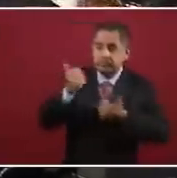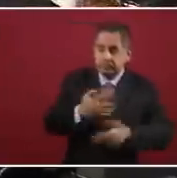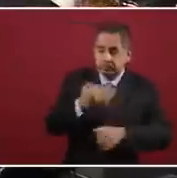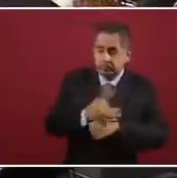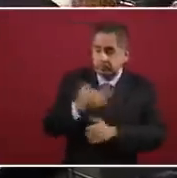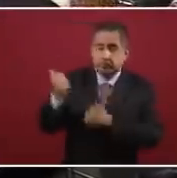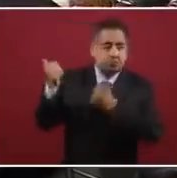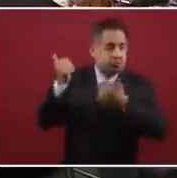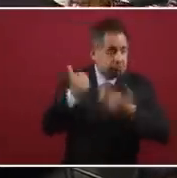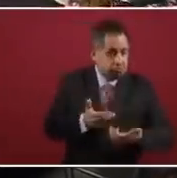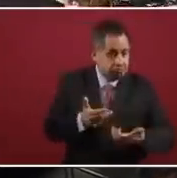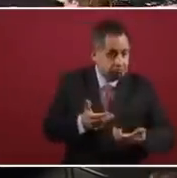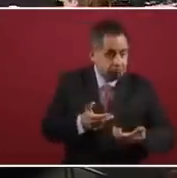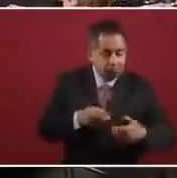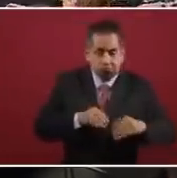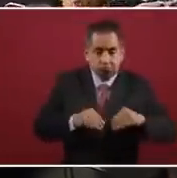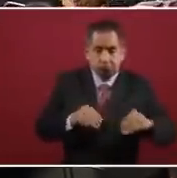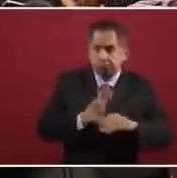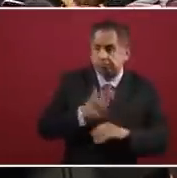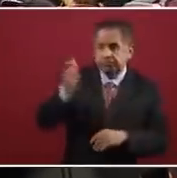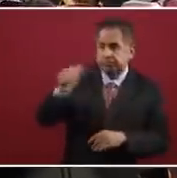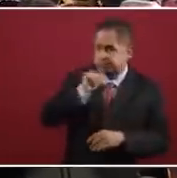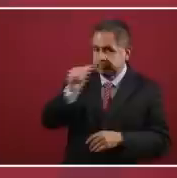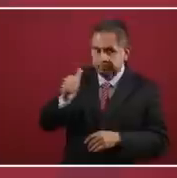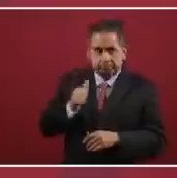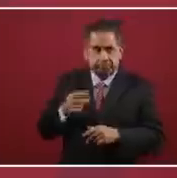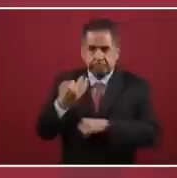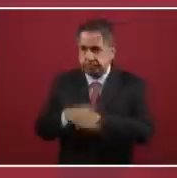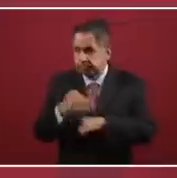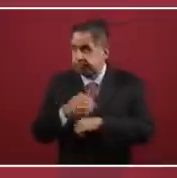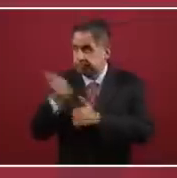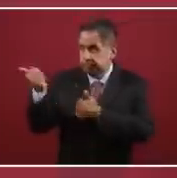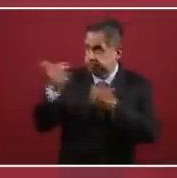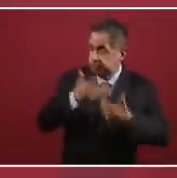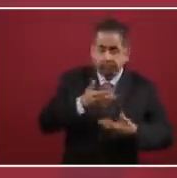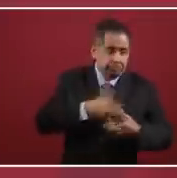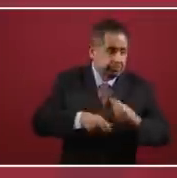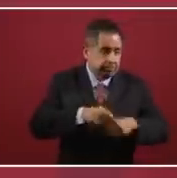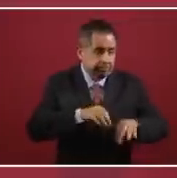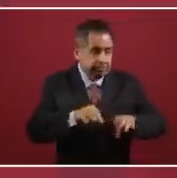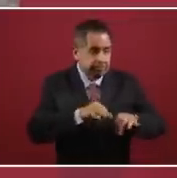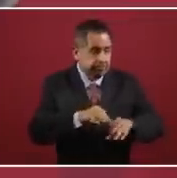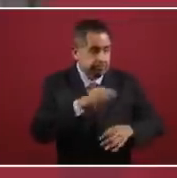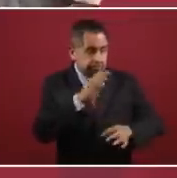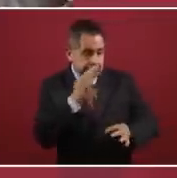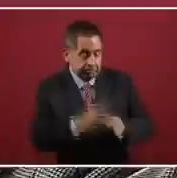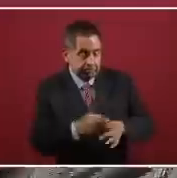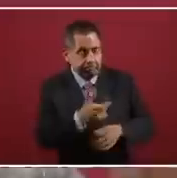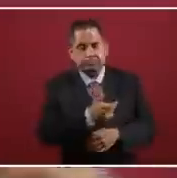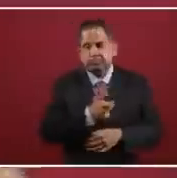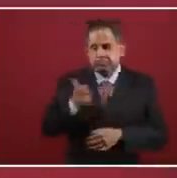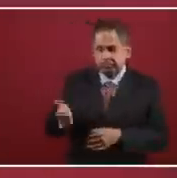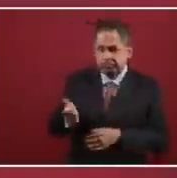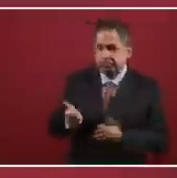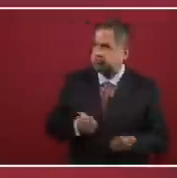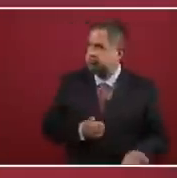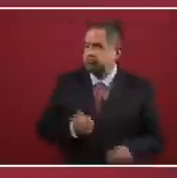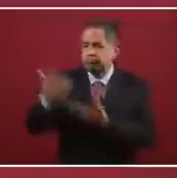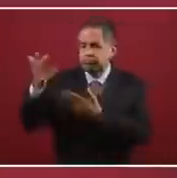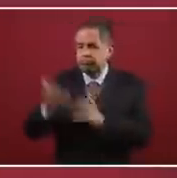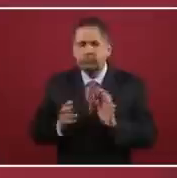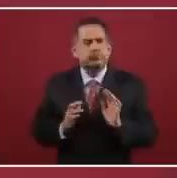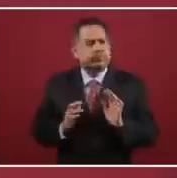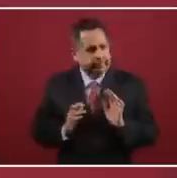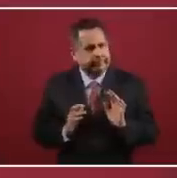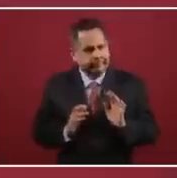temporales sin pago de derechos, sin pago de arancel, se manufactura y se exporta. Por eso es que no se hace